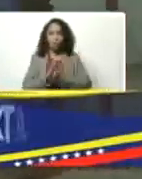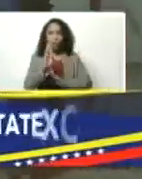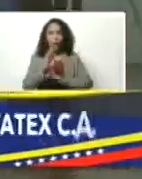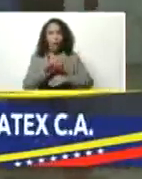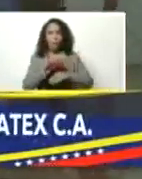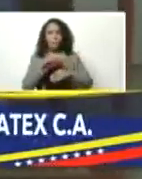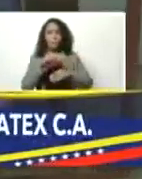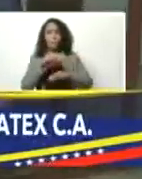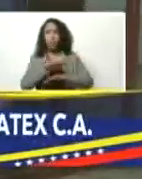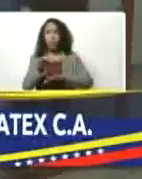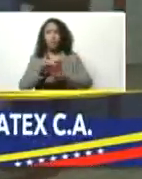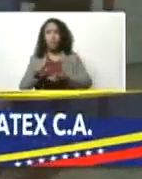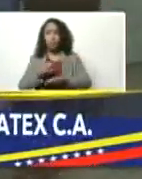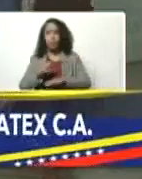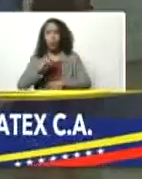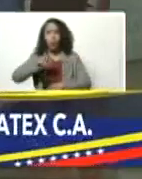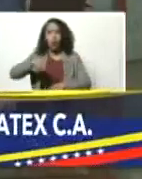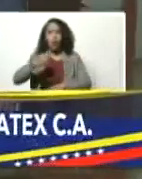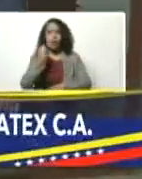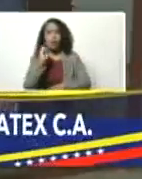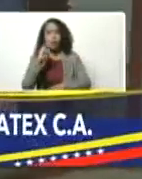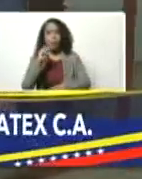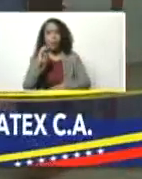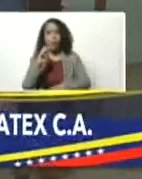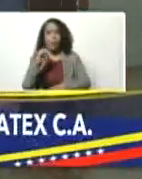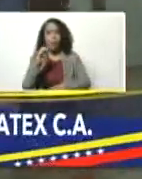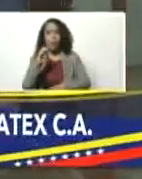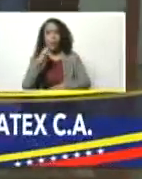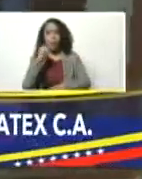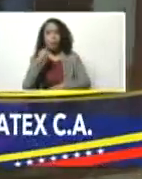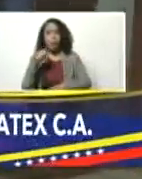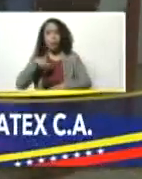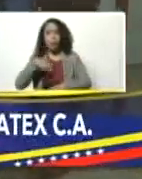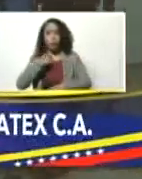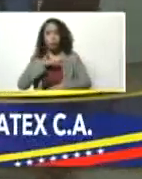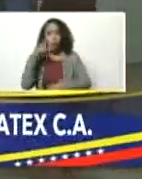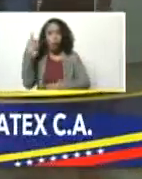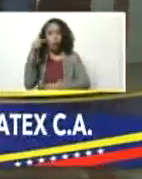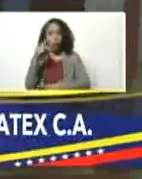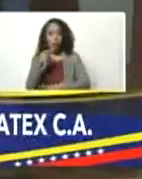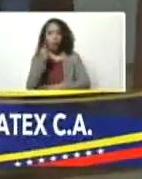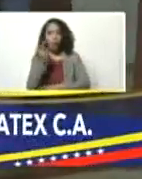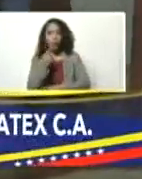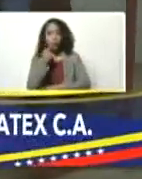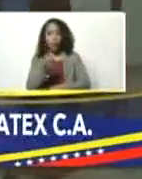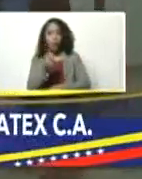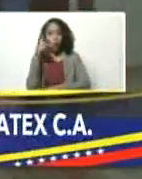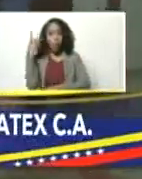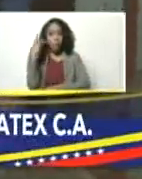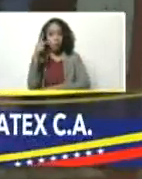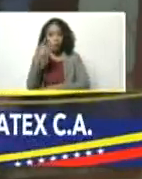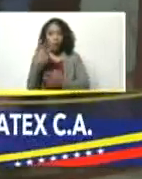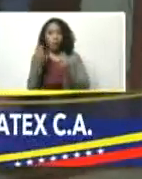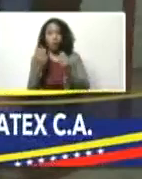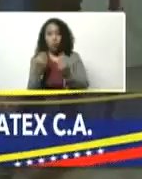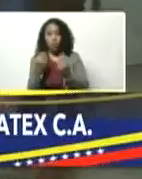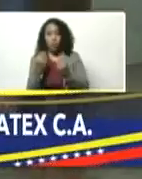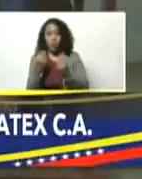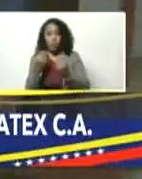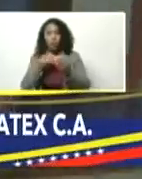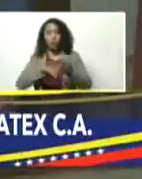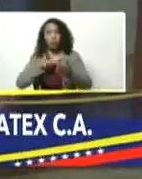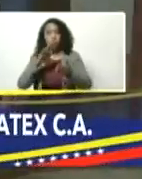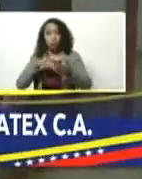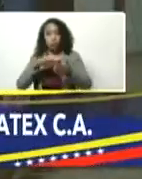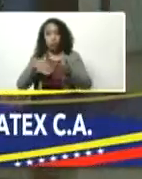Florencio Jiménez. Pero particularmente, presidente, nos encontramos en una parroquia, usted lo decía, una parroquia muy pictoresca, que